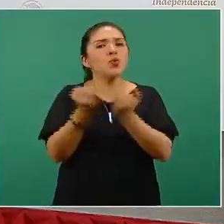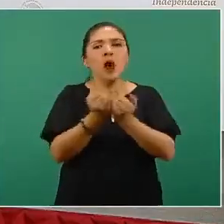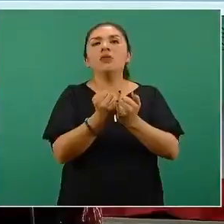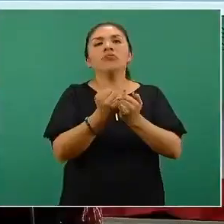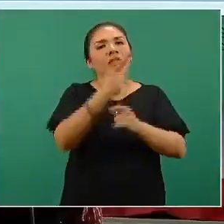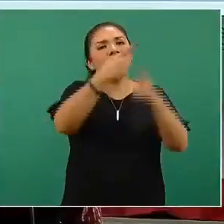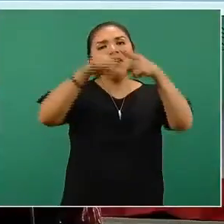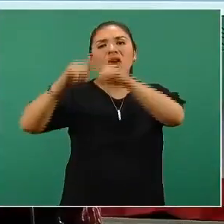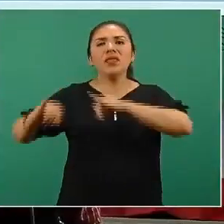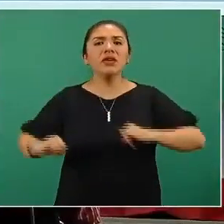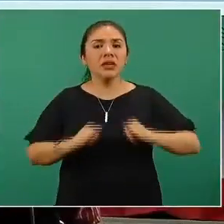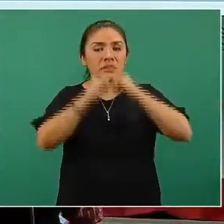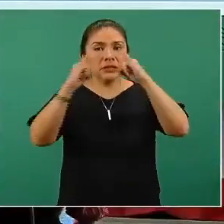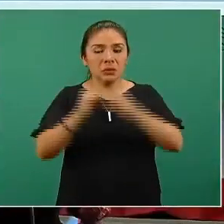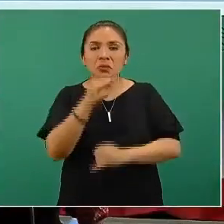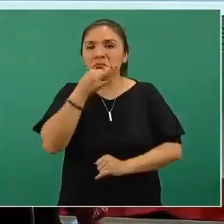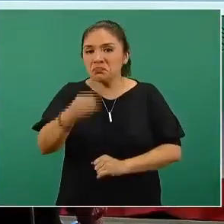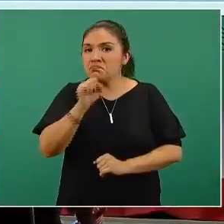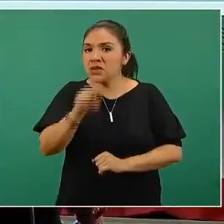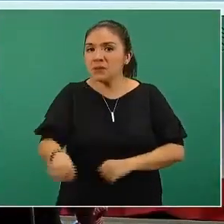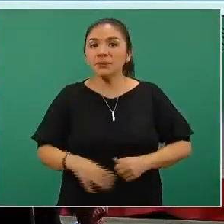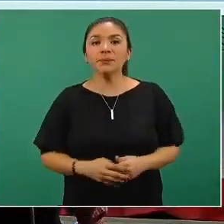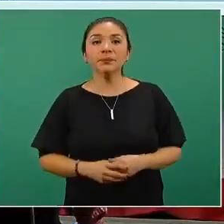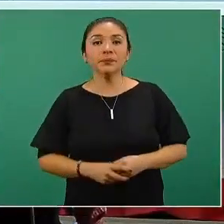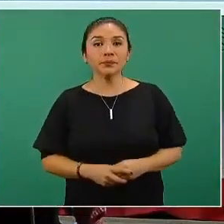diferentes instituciones. La siguiente, por favor.